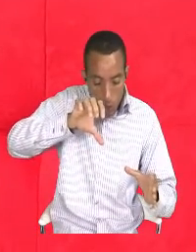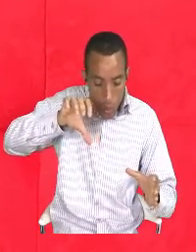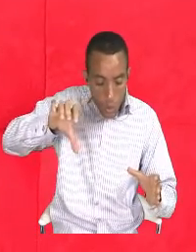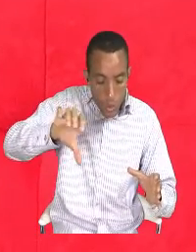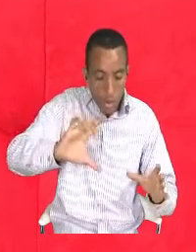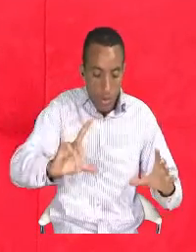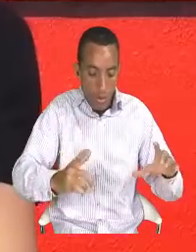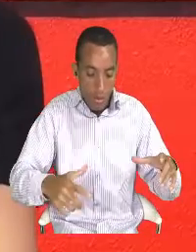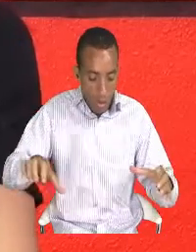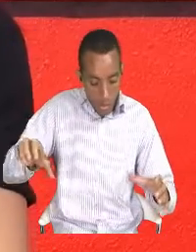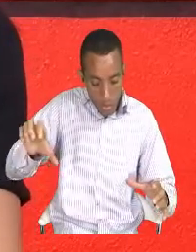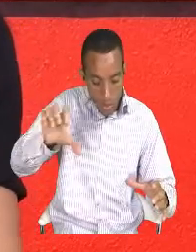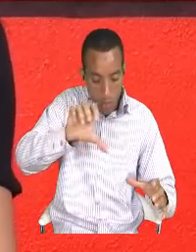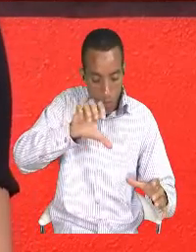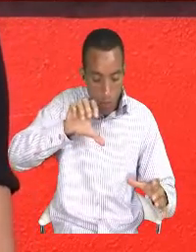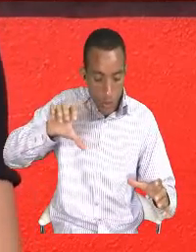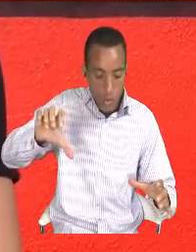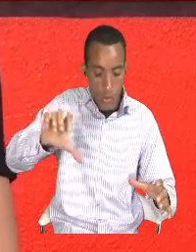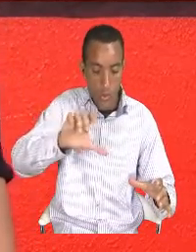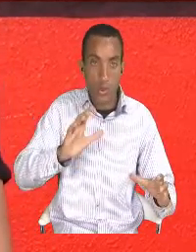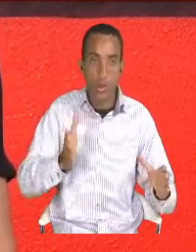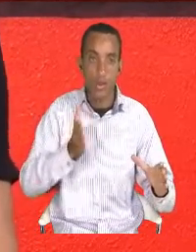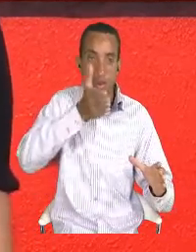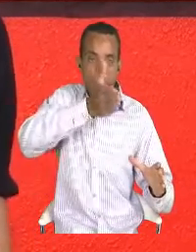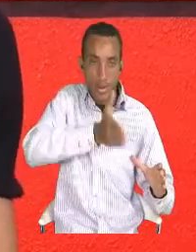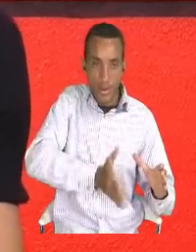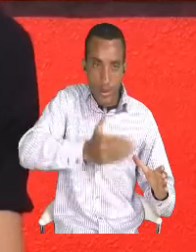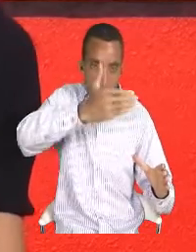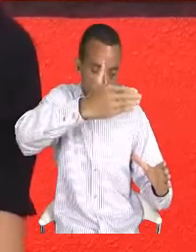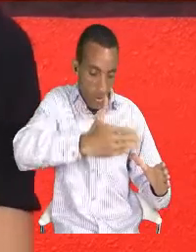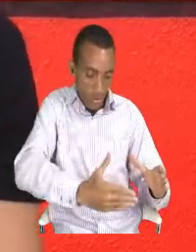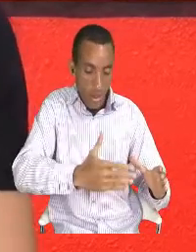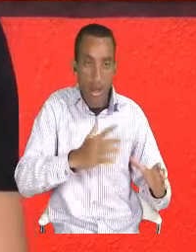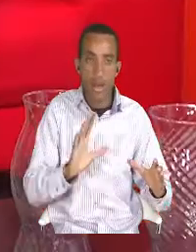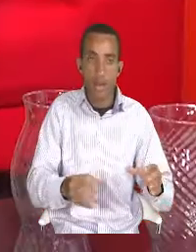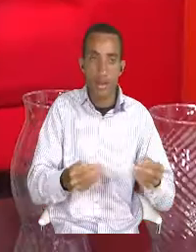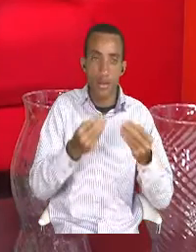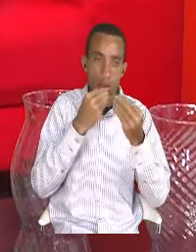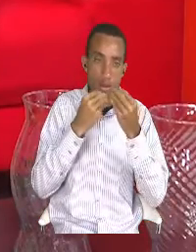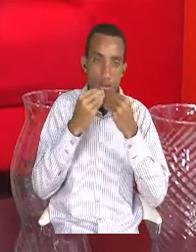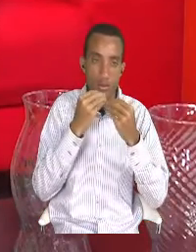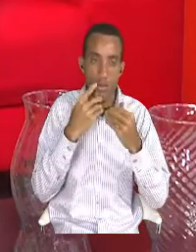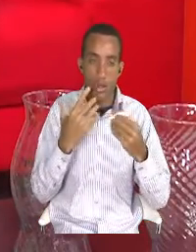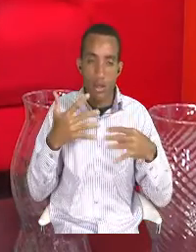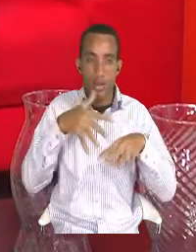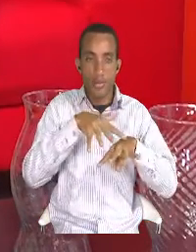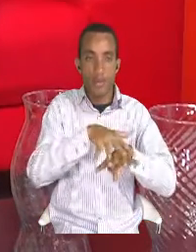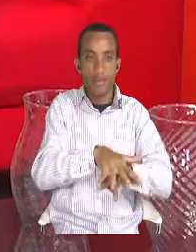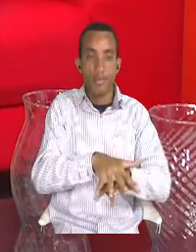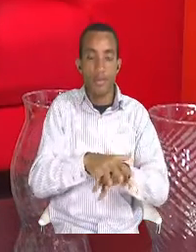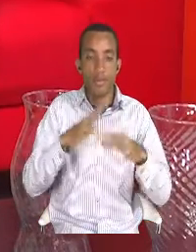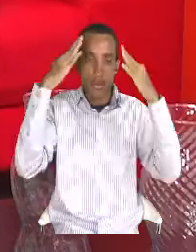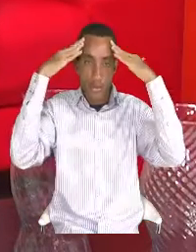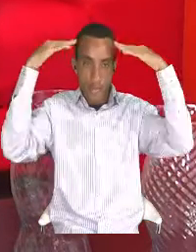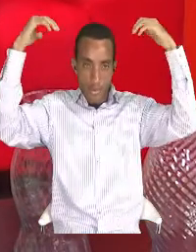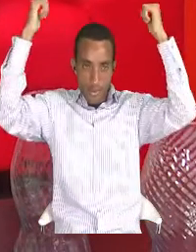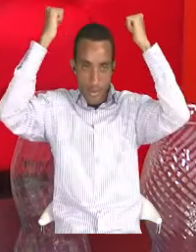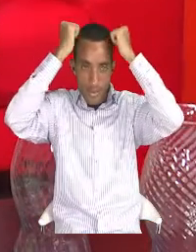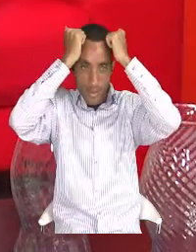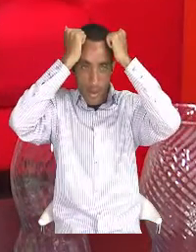utilizas la harina normal refinada ni el azúcar refinada, sino que te vas hacia la stevia o al xilitol y la combinas con avena o con harina de arroz integral y te queda una